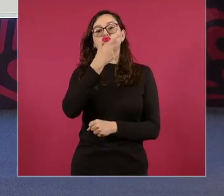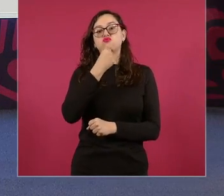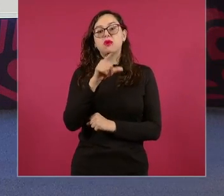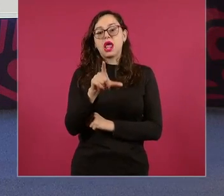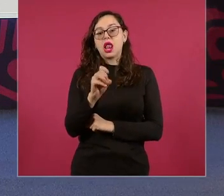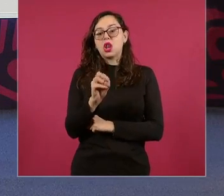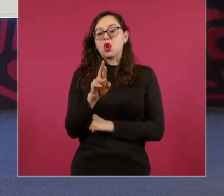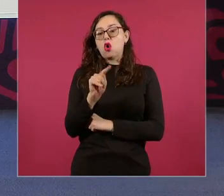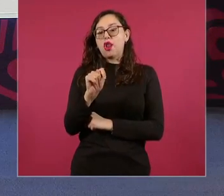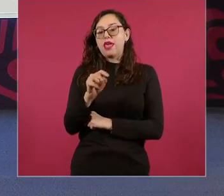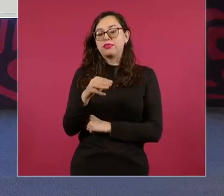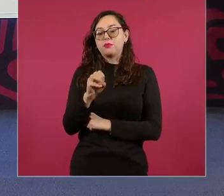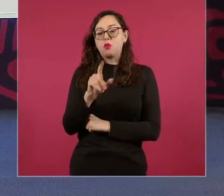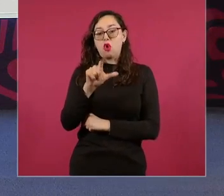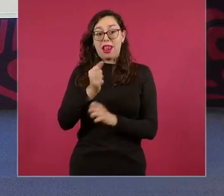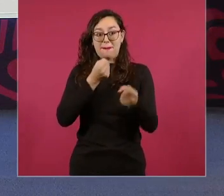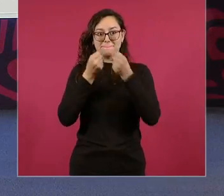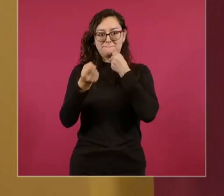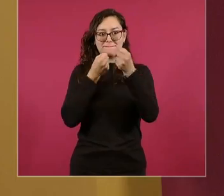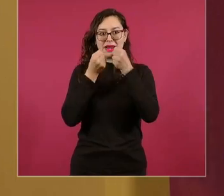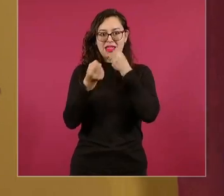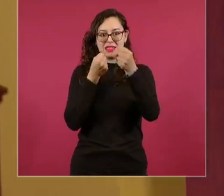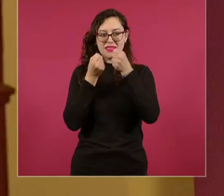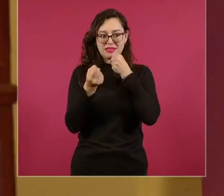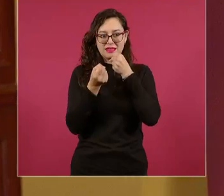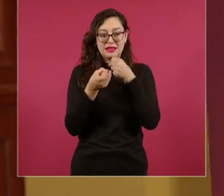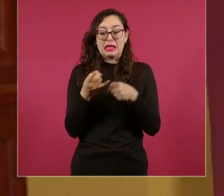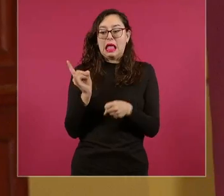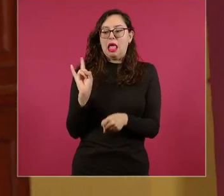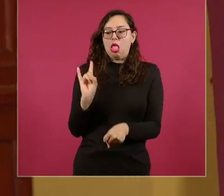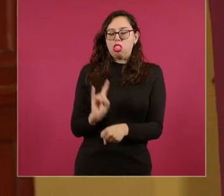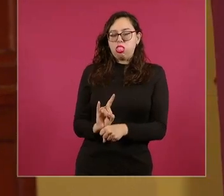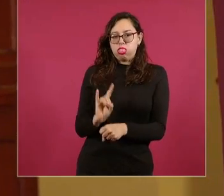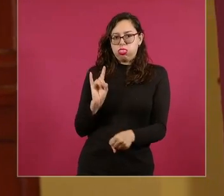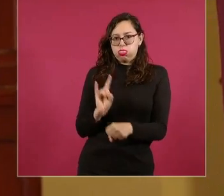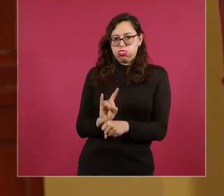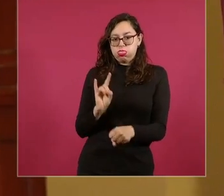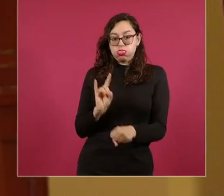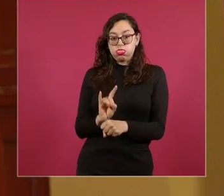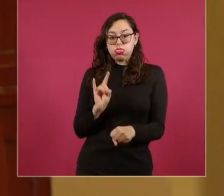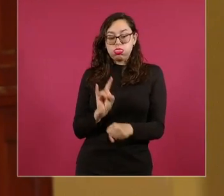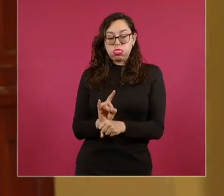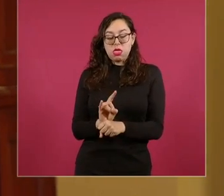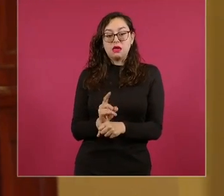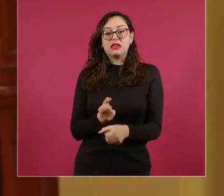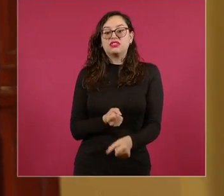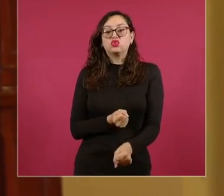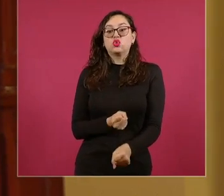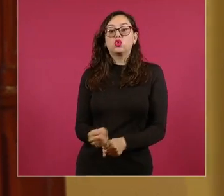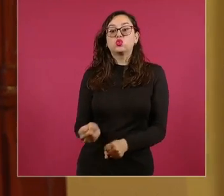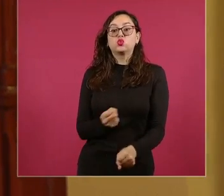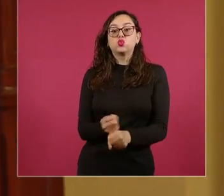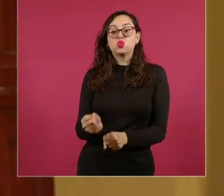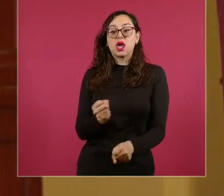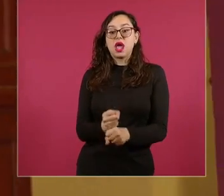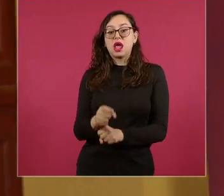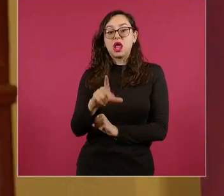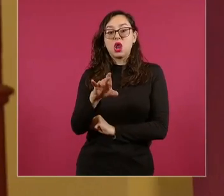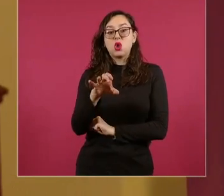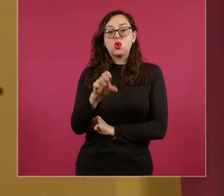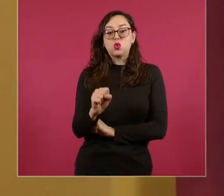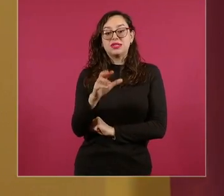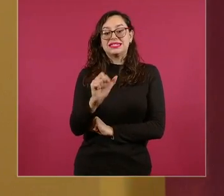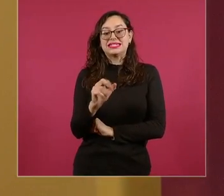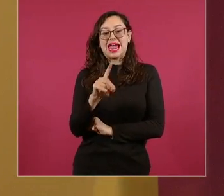la participación en la tortura de Luis Cárdenas Palomino, quien se desempeñaba como